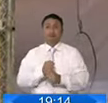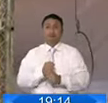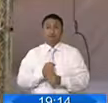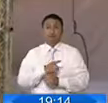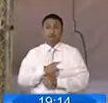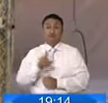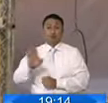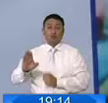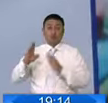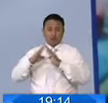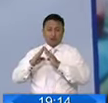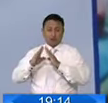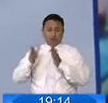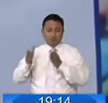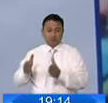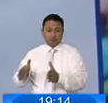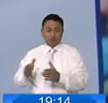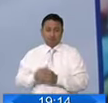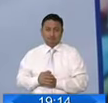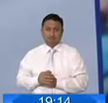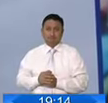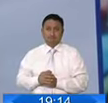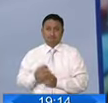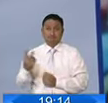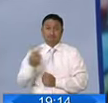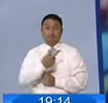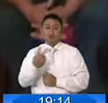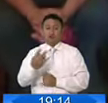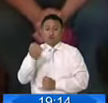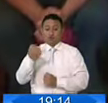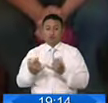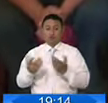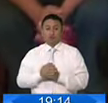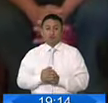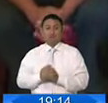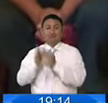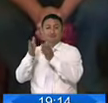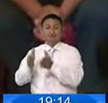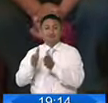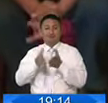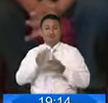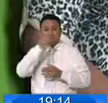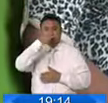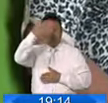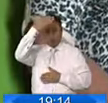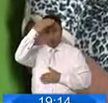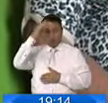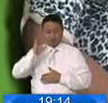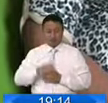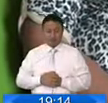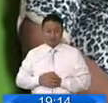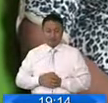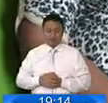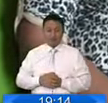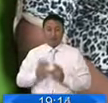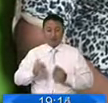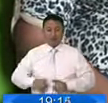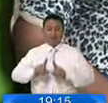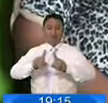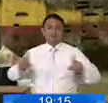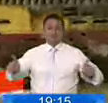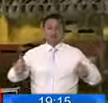casa en que vivió finalmente ambos serán enterrados en el cementerio central del santo domingo pero en tumbas